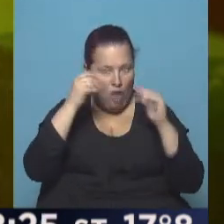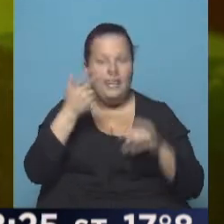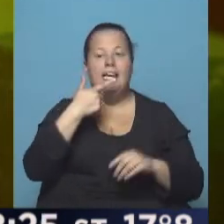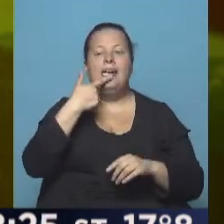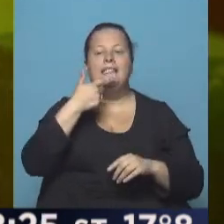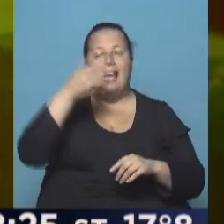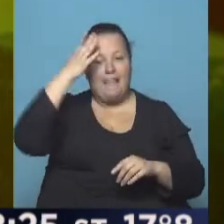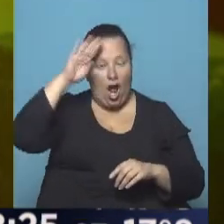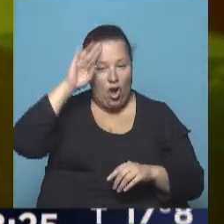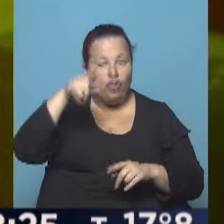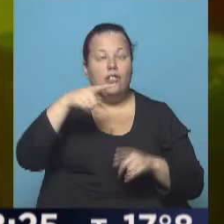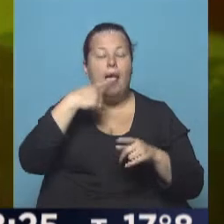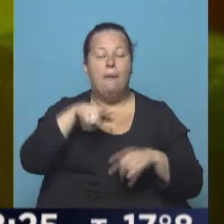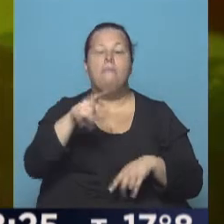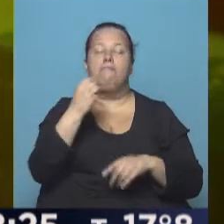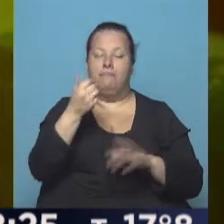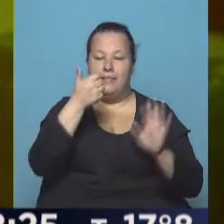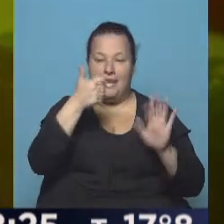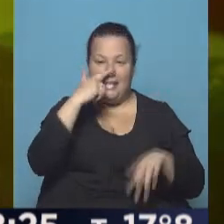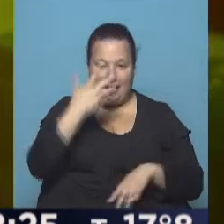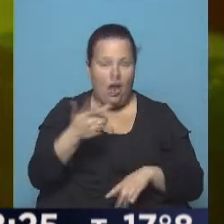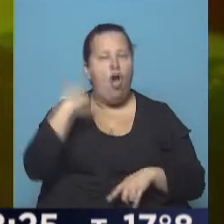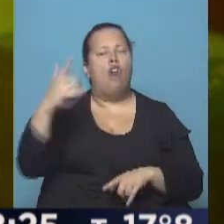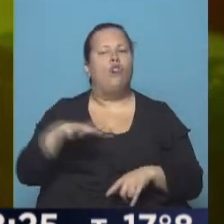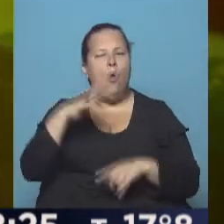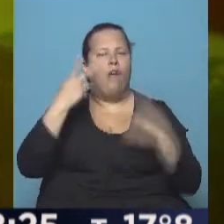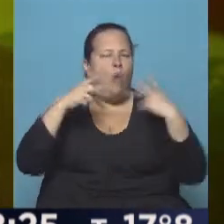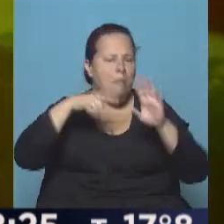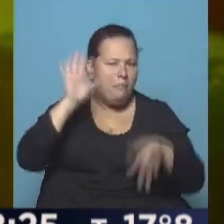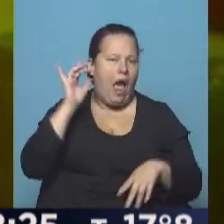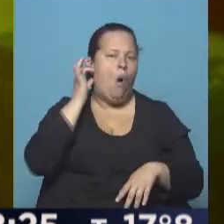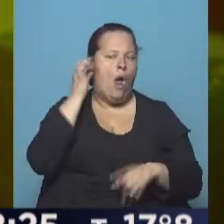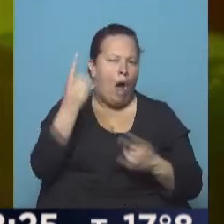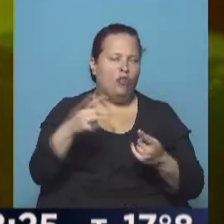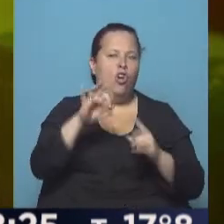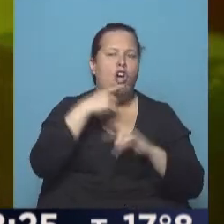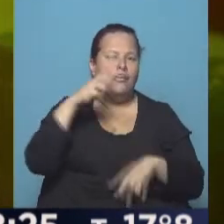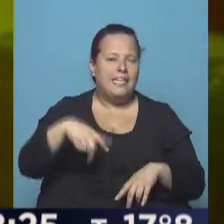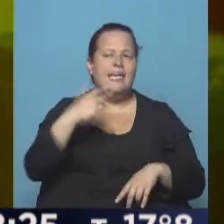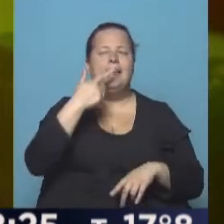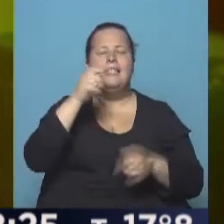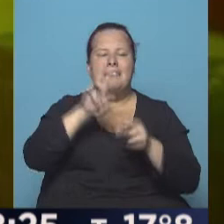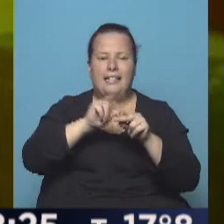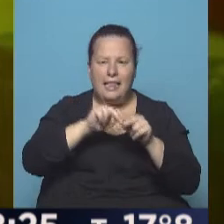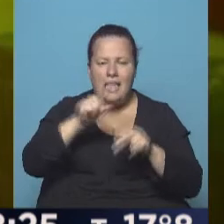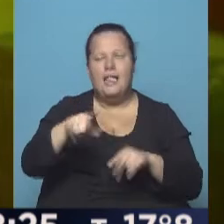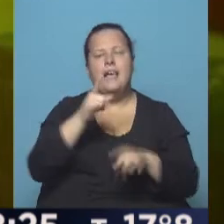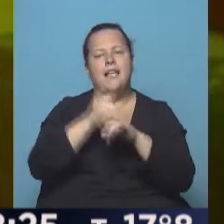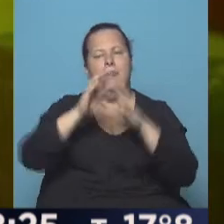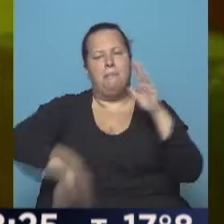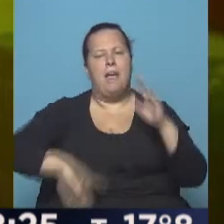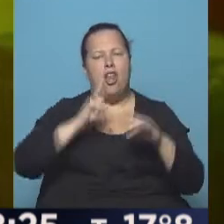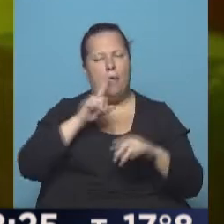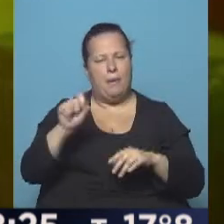Rosa La Pampa 675. Hay otros lugares también más turísticos como Gualeguaychú, Cosquín o Santa Teresita que están siempre por debajo de los